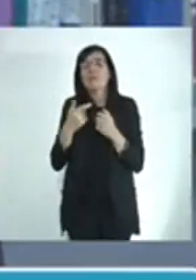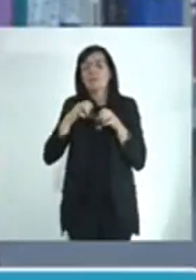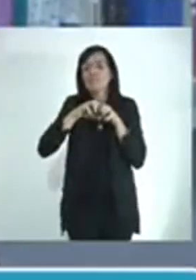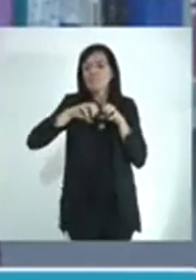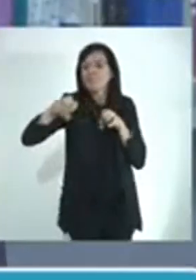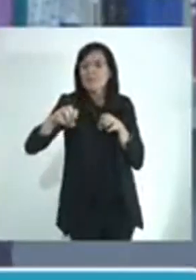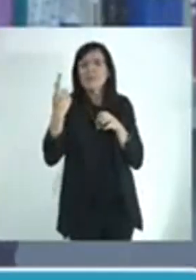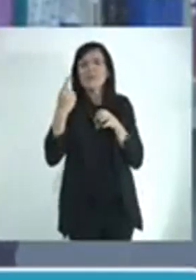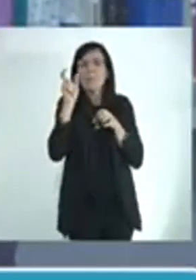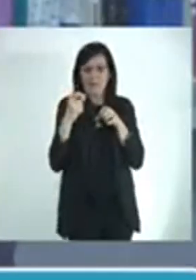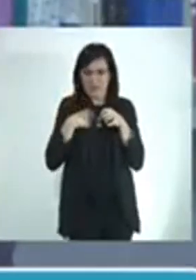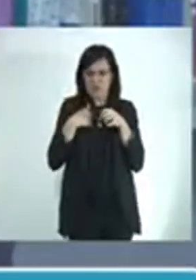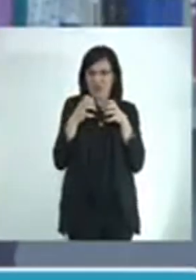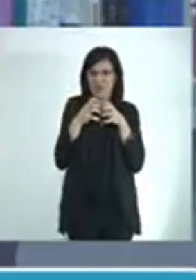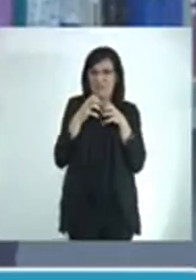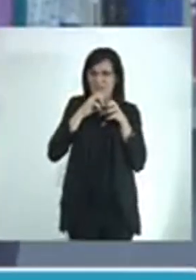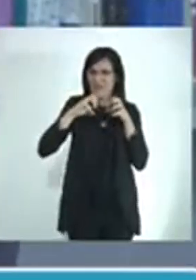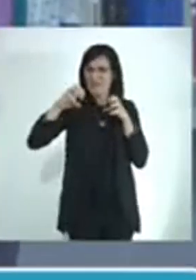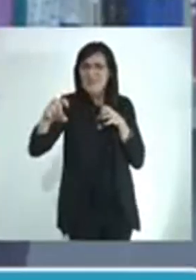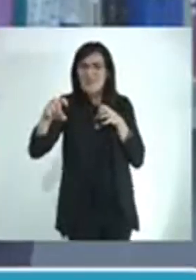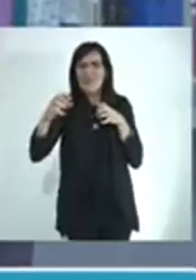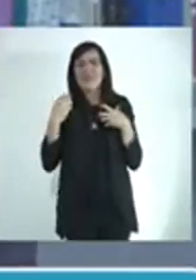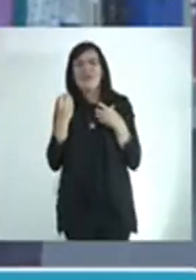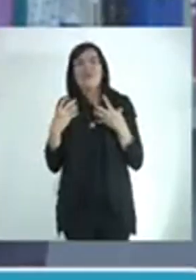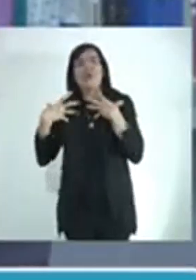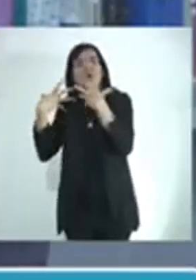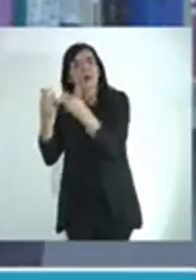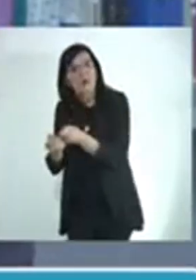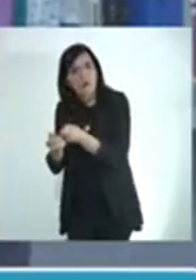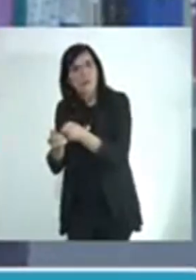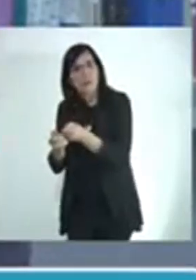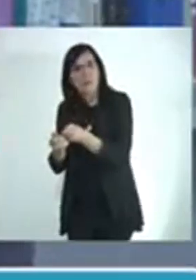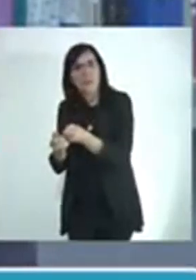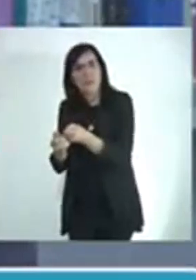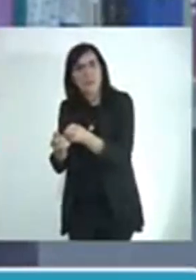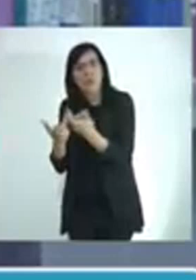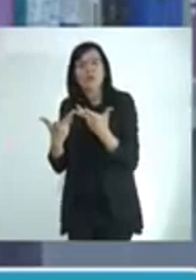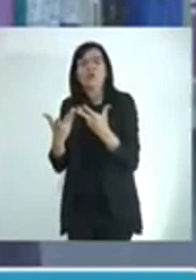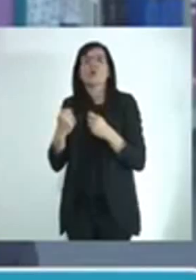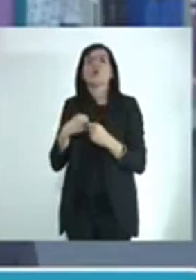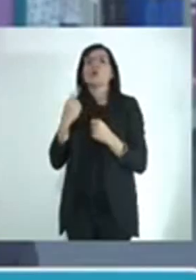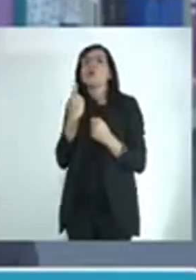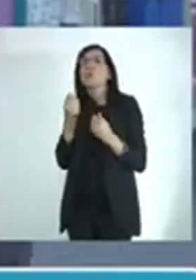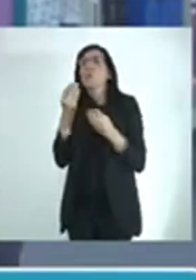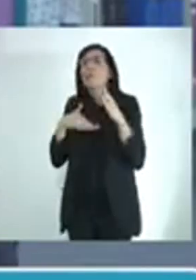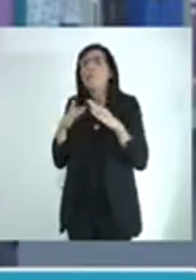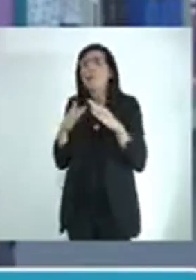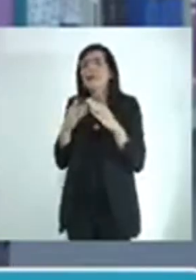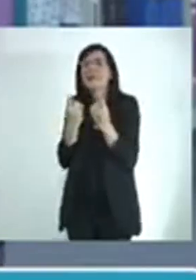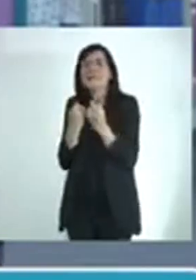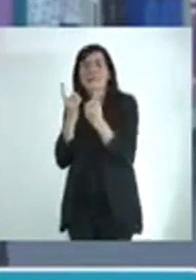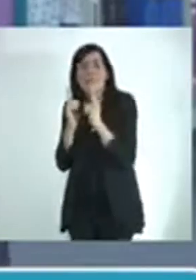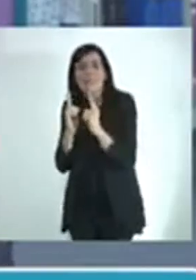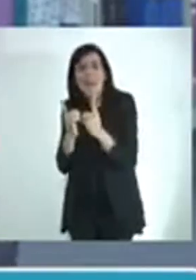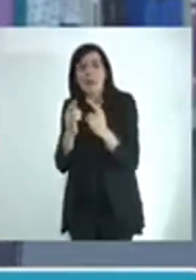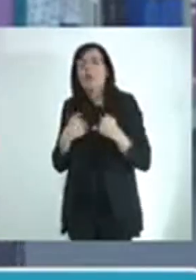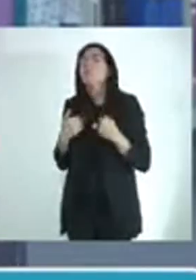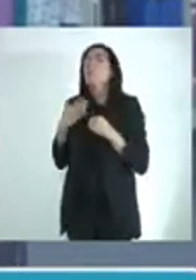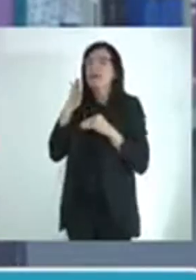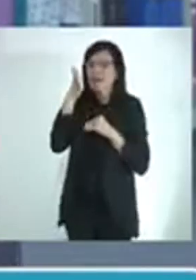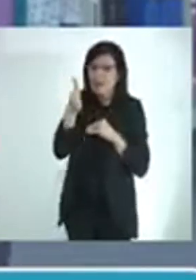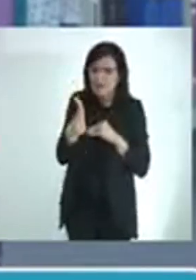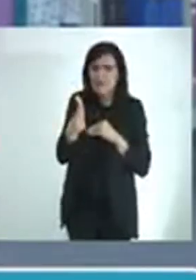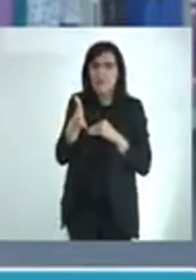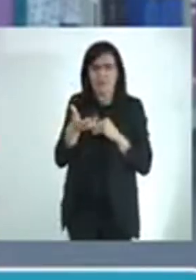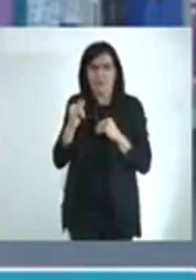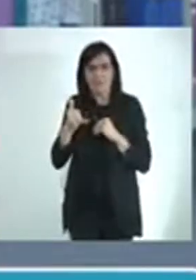DATP, han podido, previo a hacer ellos un análisis de cómo abordar a la y con el fortalecimiento también y